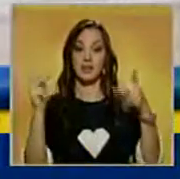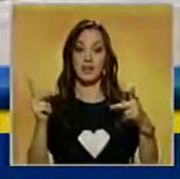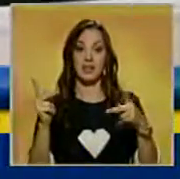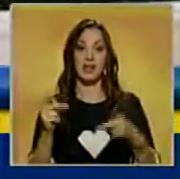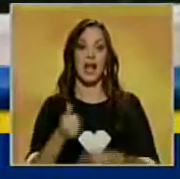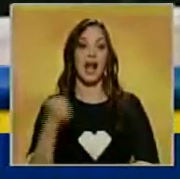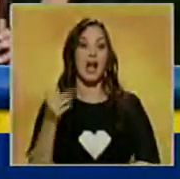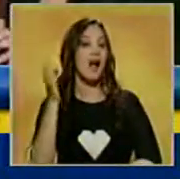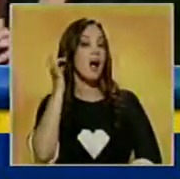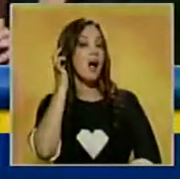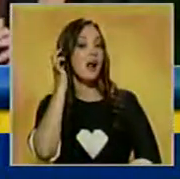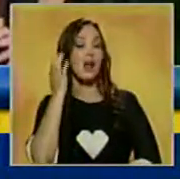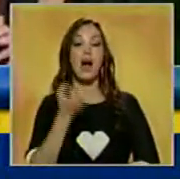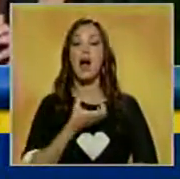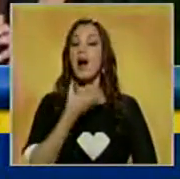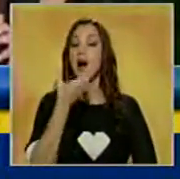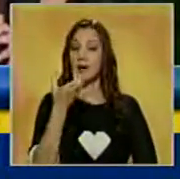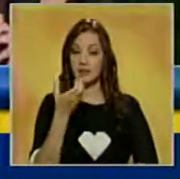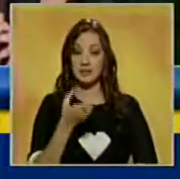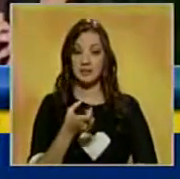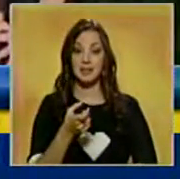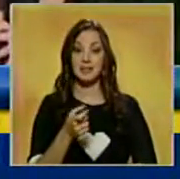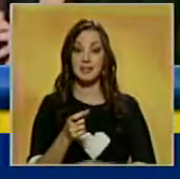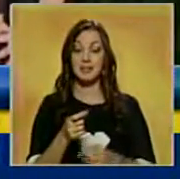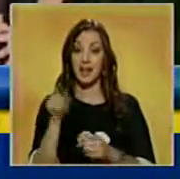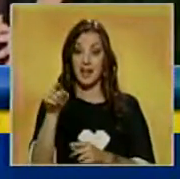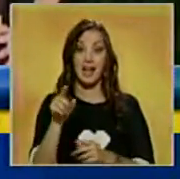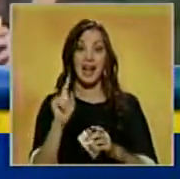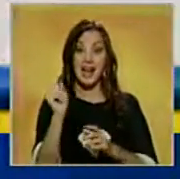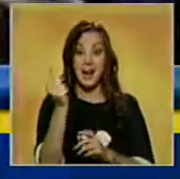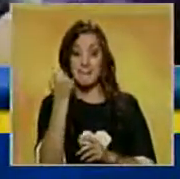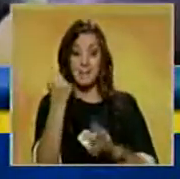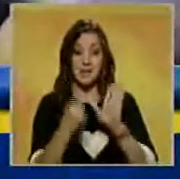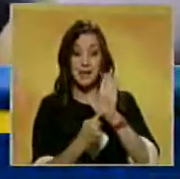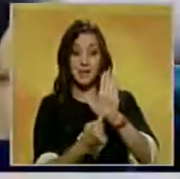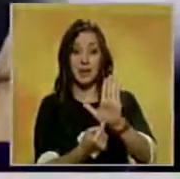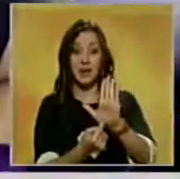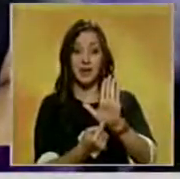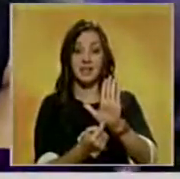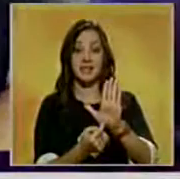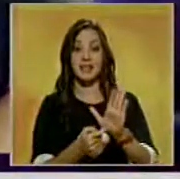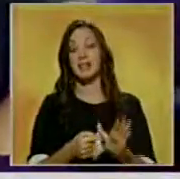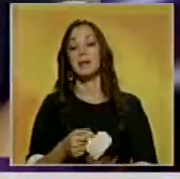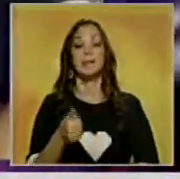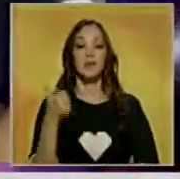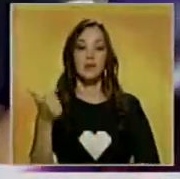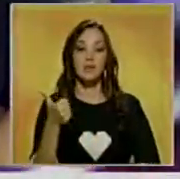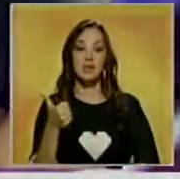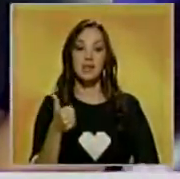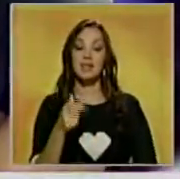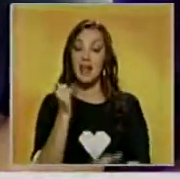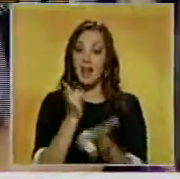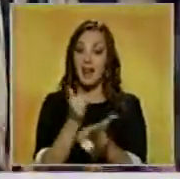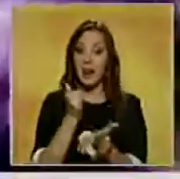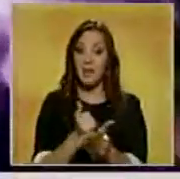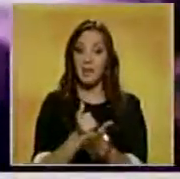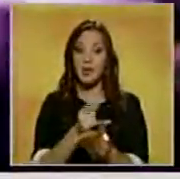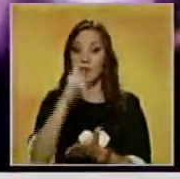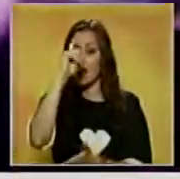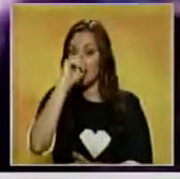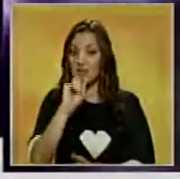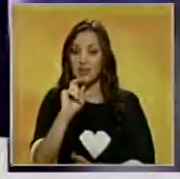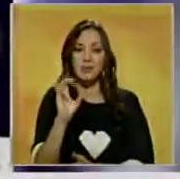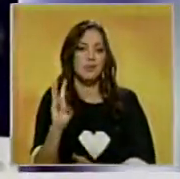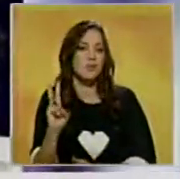ocasión, la cantante se convirtió en la estrella de la revista Us Weekly. Y sin duda, la diva del Bronx es la prueba de que la edad es solo